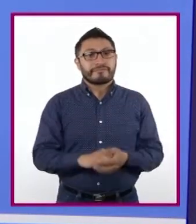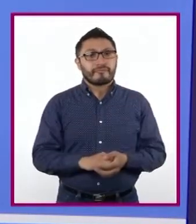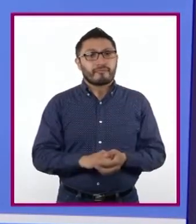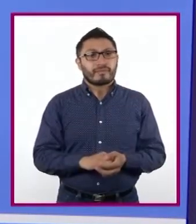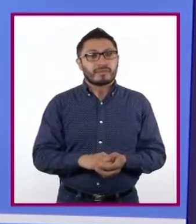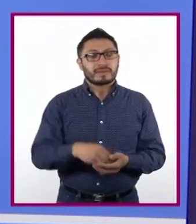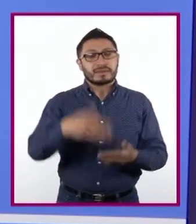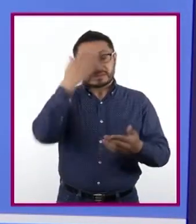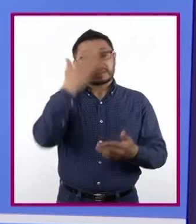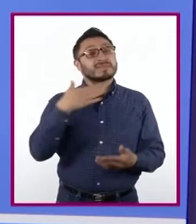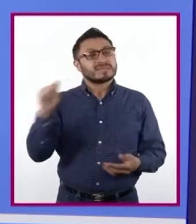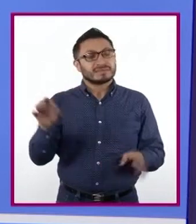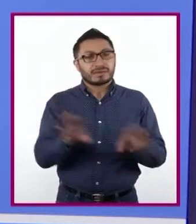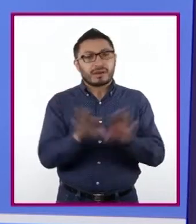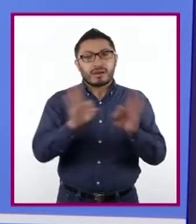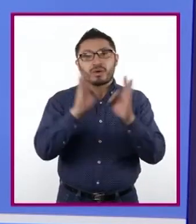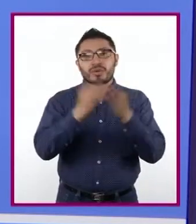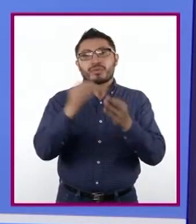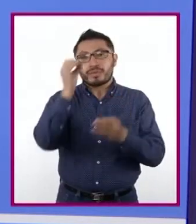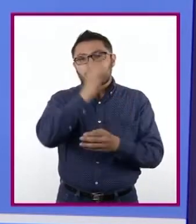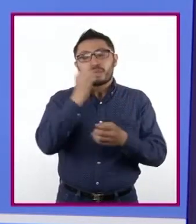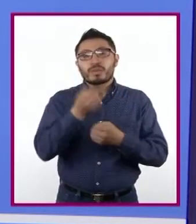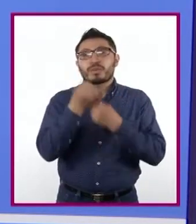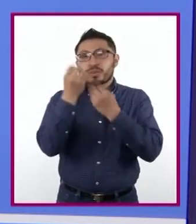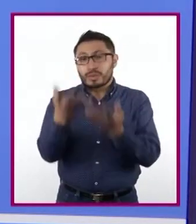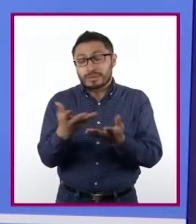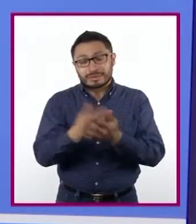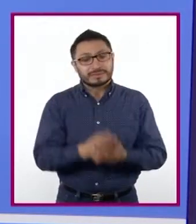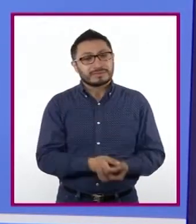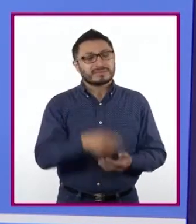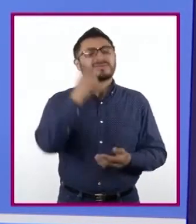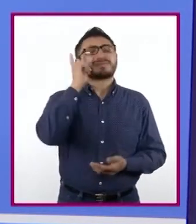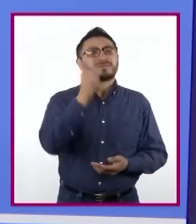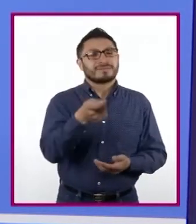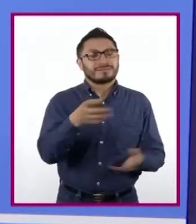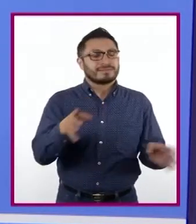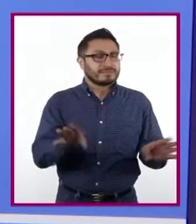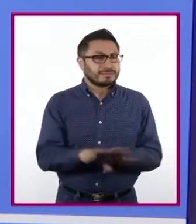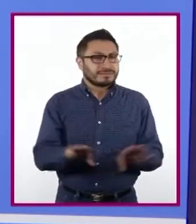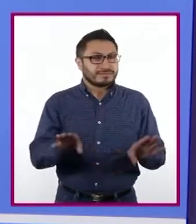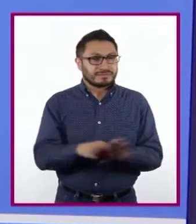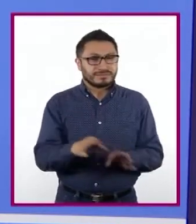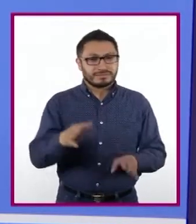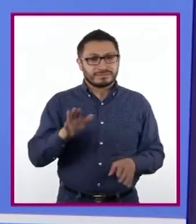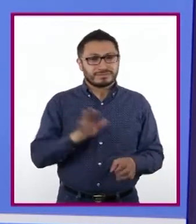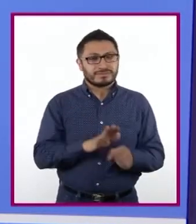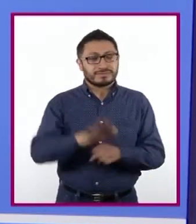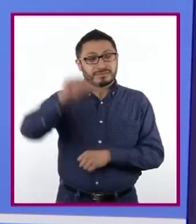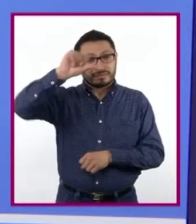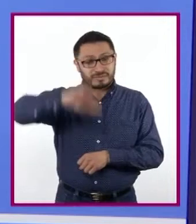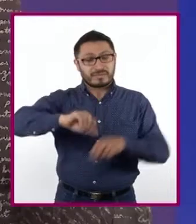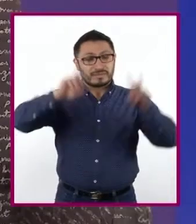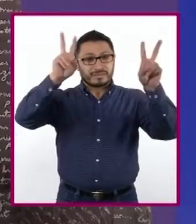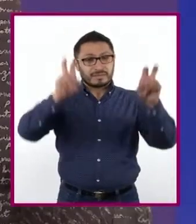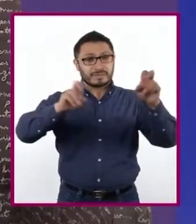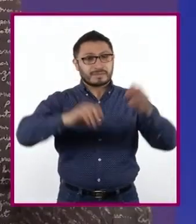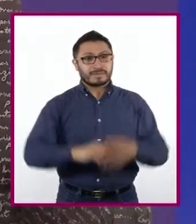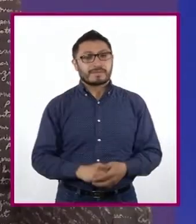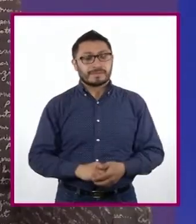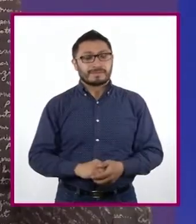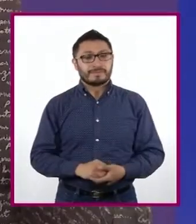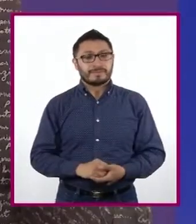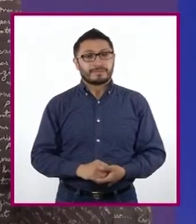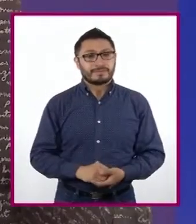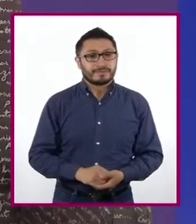Son habilidades de la expresión oral, que es precisamente lo que trataremos en